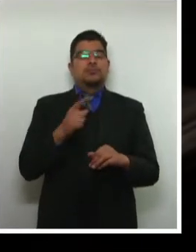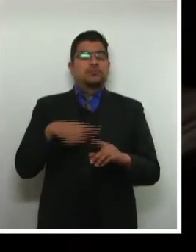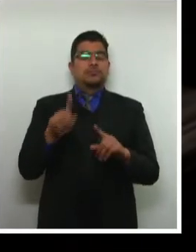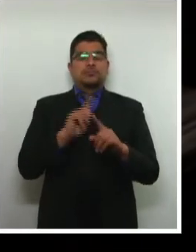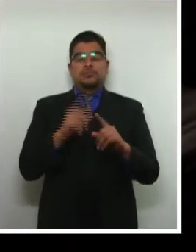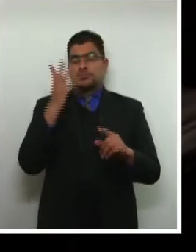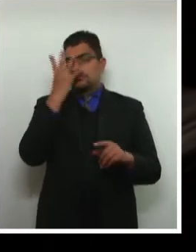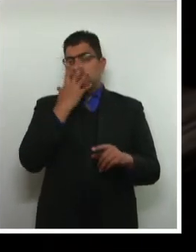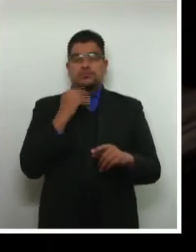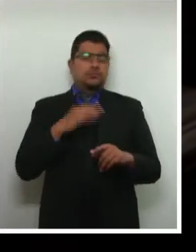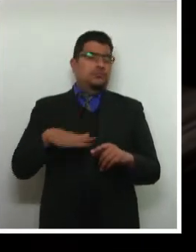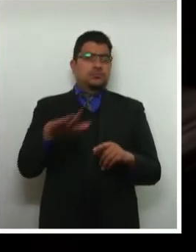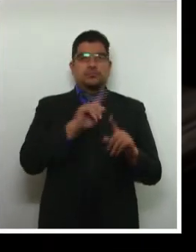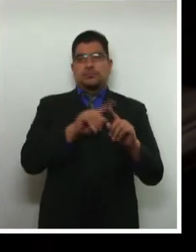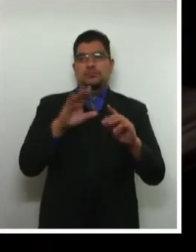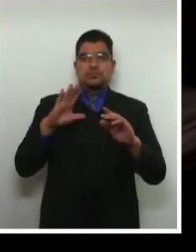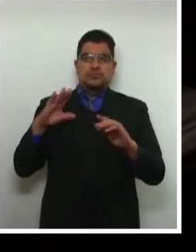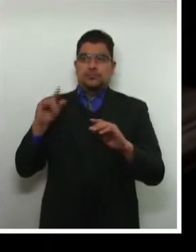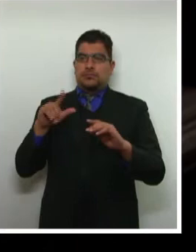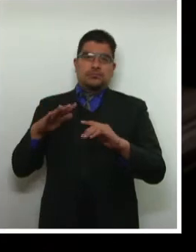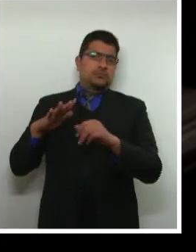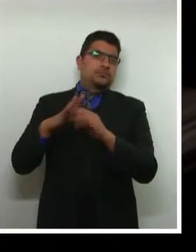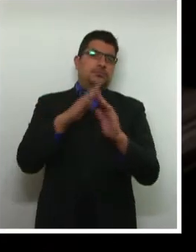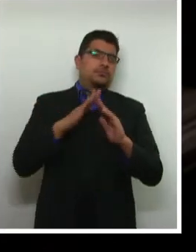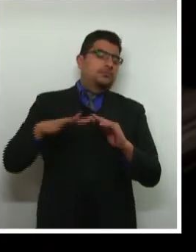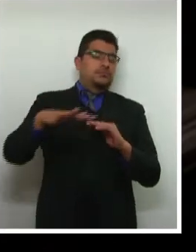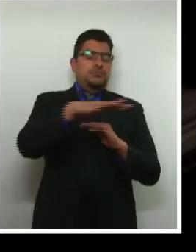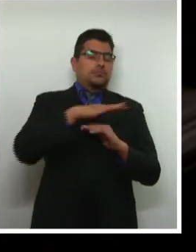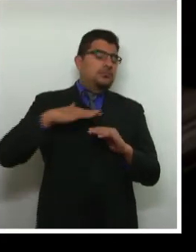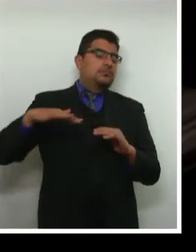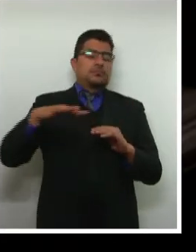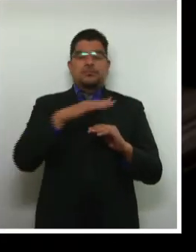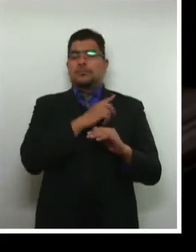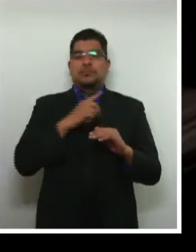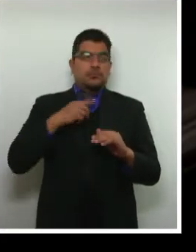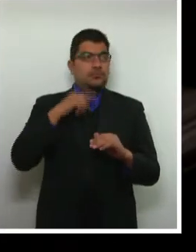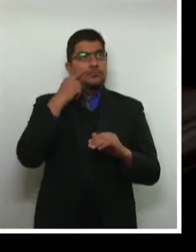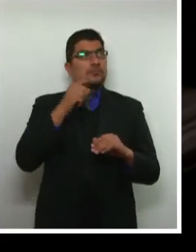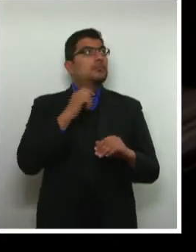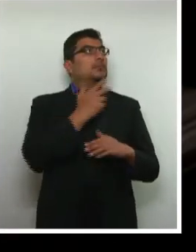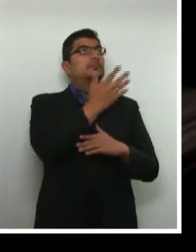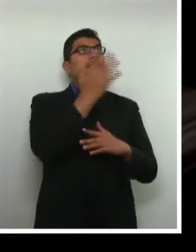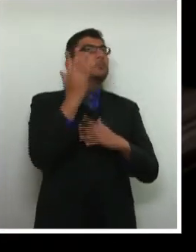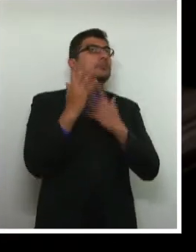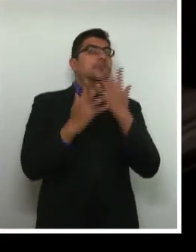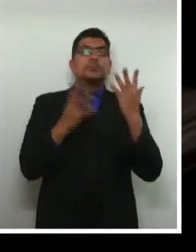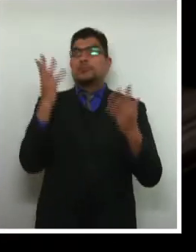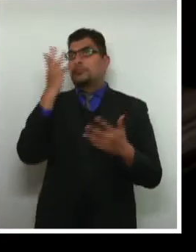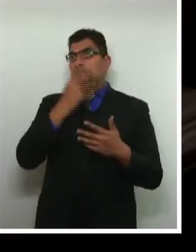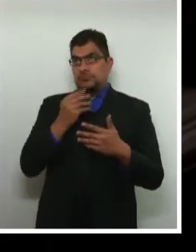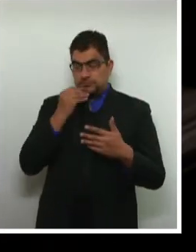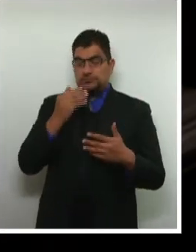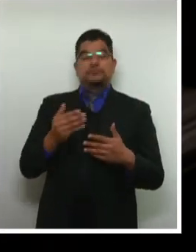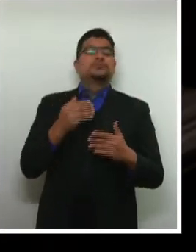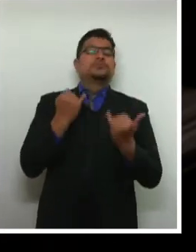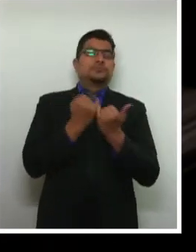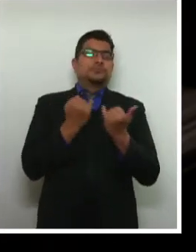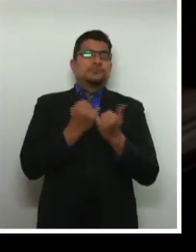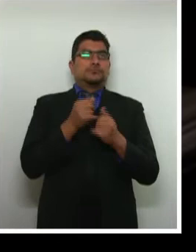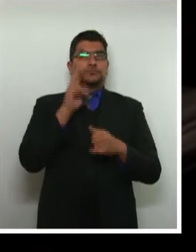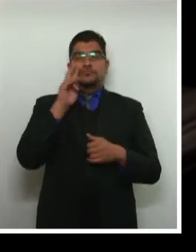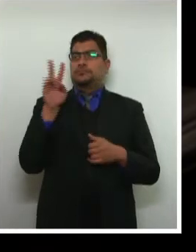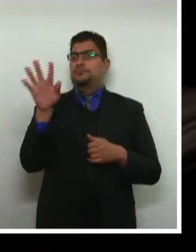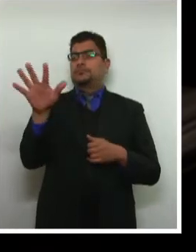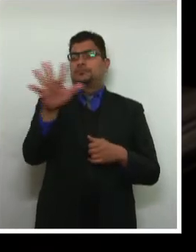toda esa belleza que te dan las colonias, que tienen que ver desde los arbolados hasta la